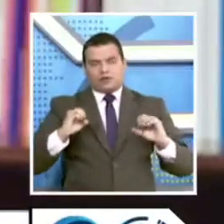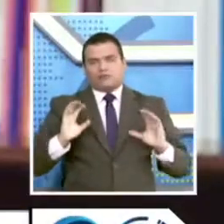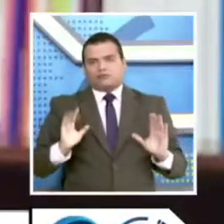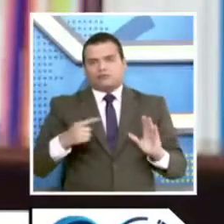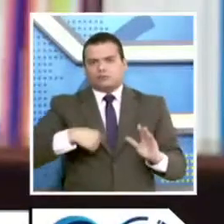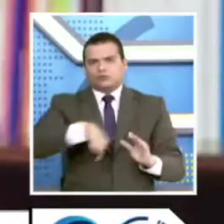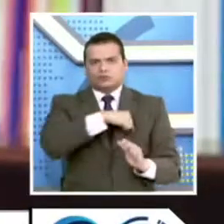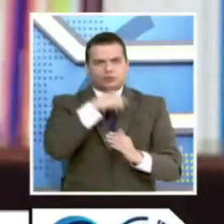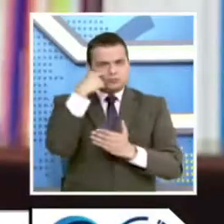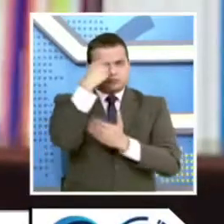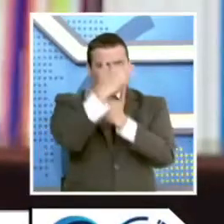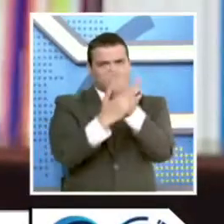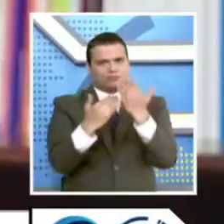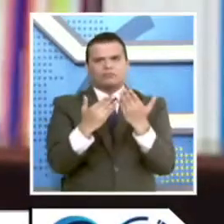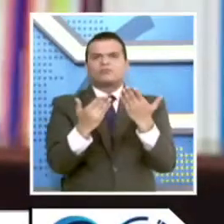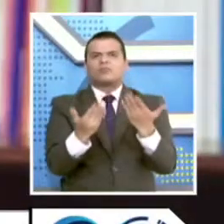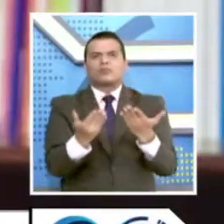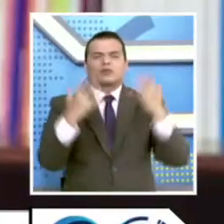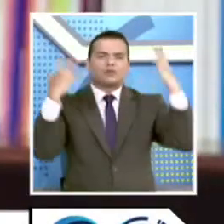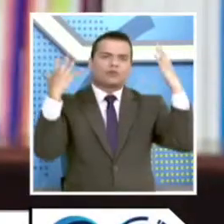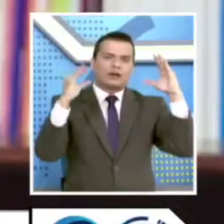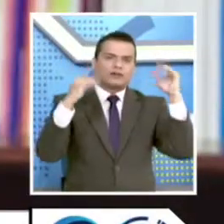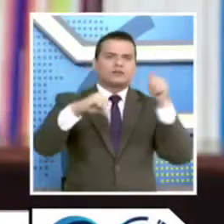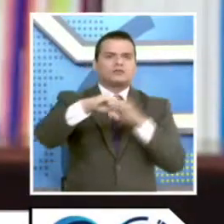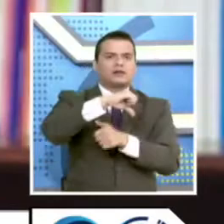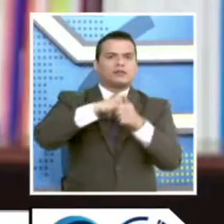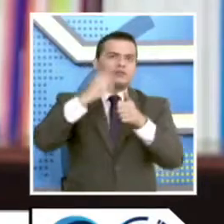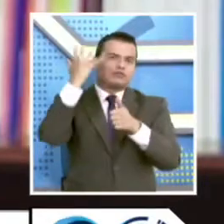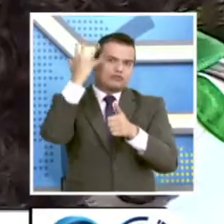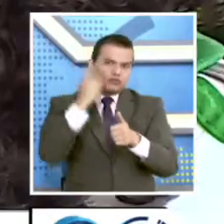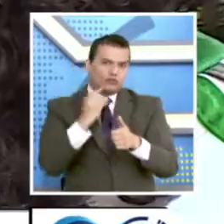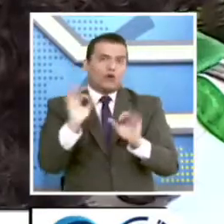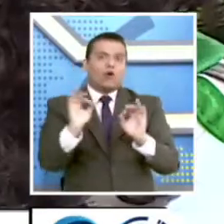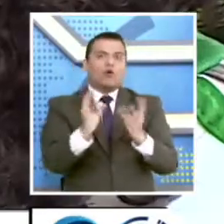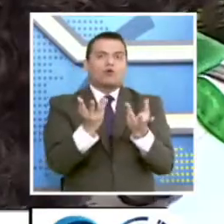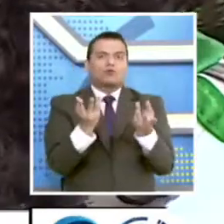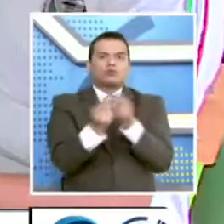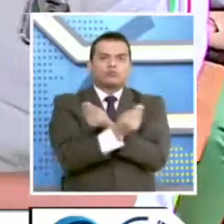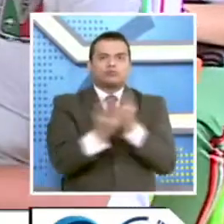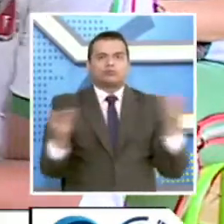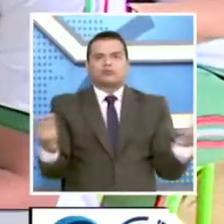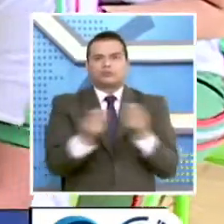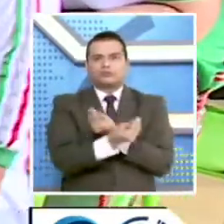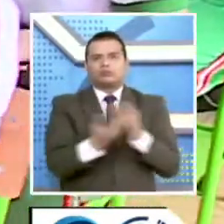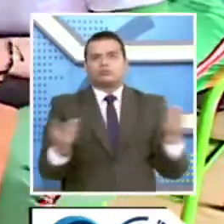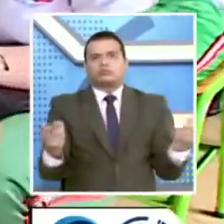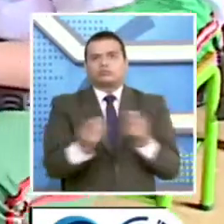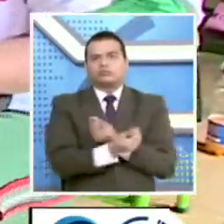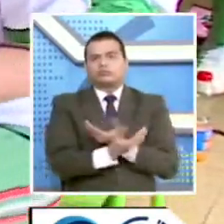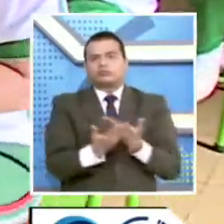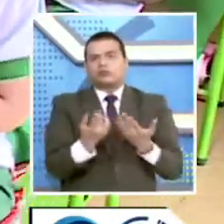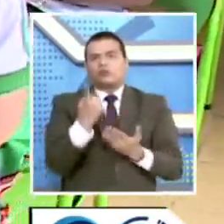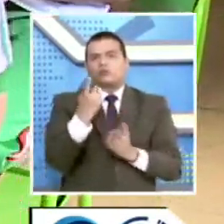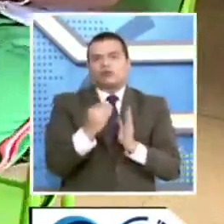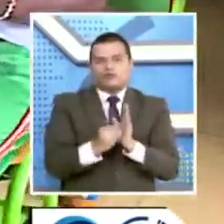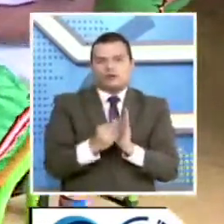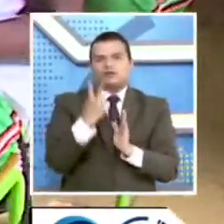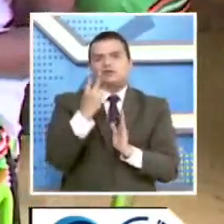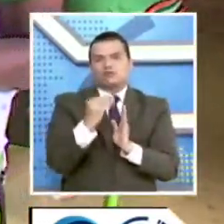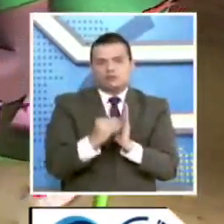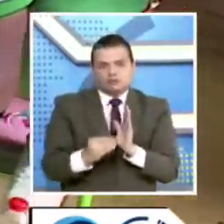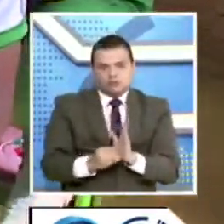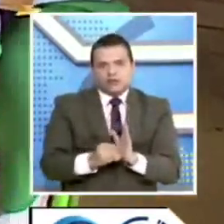revisando que sea por pico y clase o por pico y grado, donde hemos dicho que al menos una vez o dos veces en